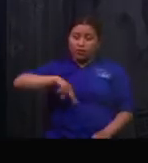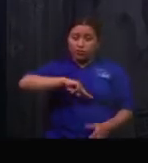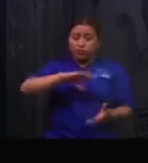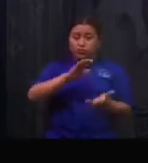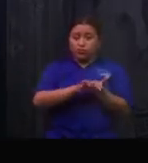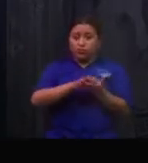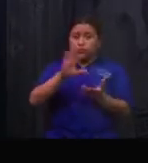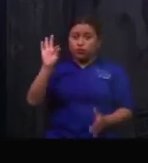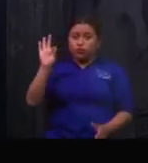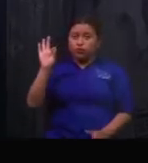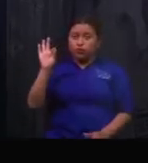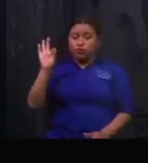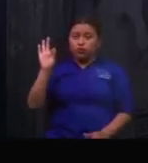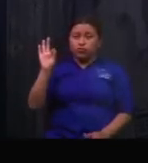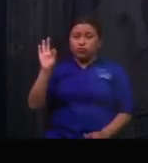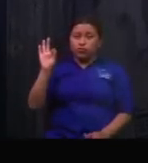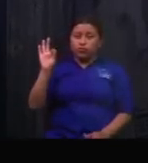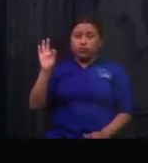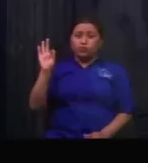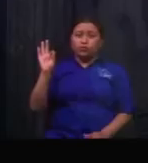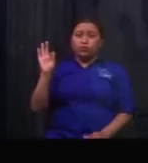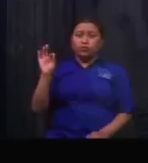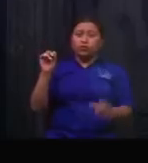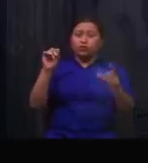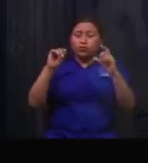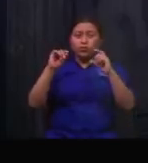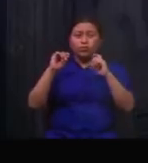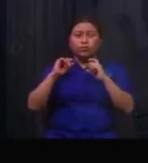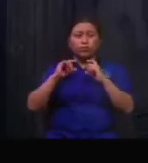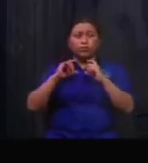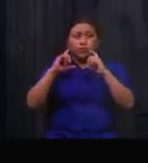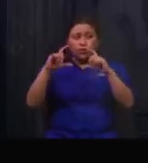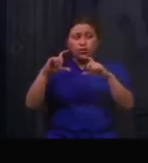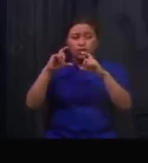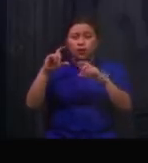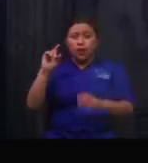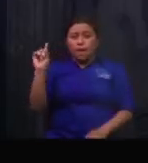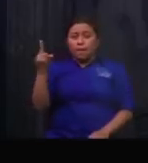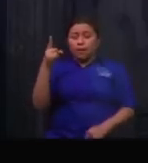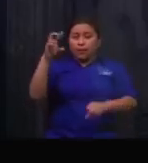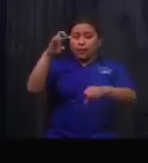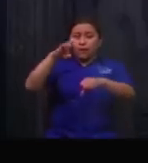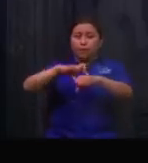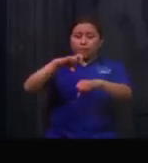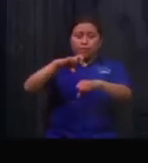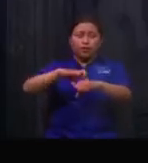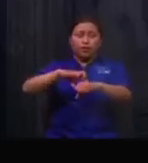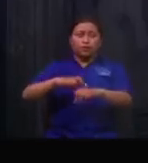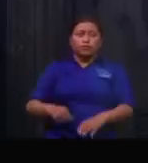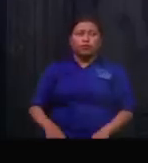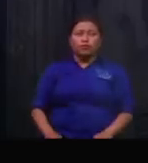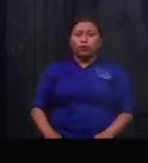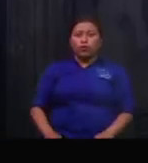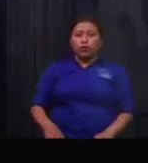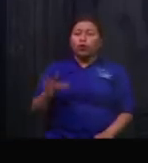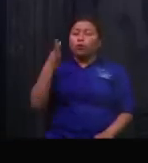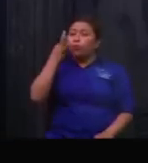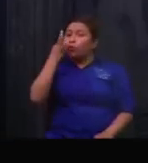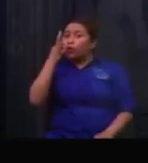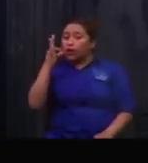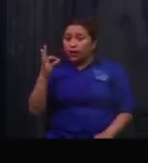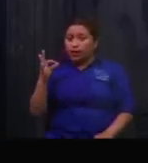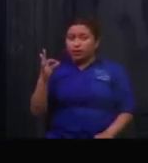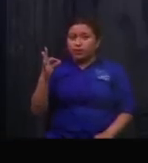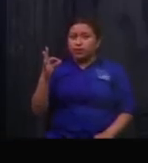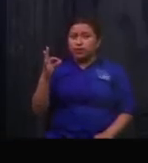con ellas. Mira lo que dice 1 Pedro 3:1. Asimismo, vosotras mujeres, estad sujetas a vuestros maridos,